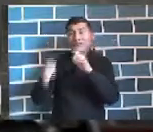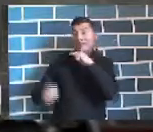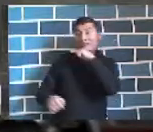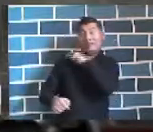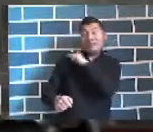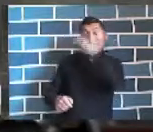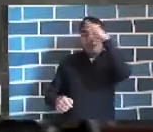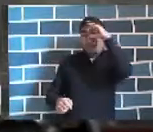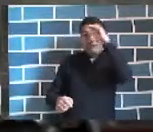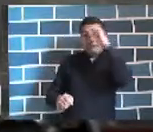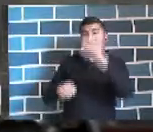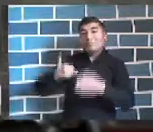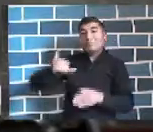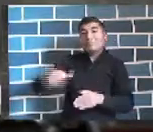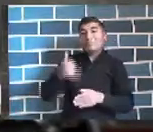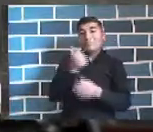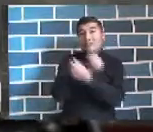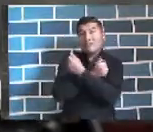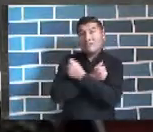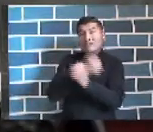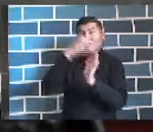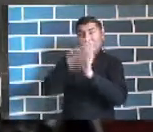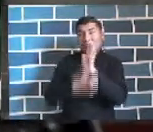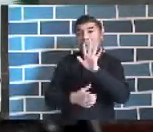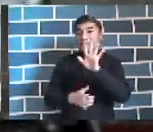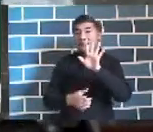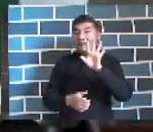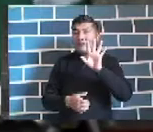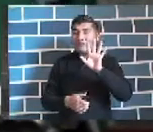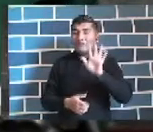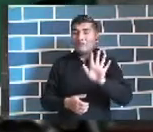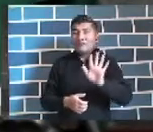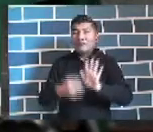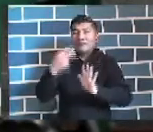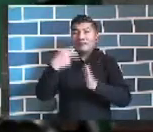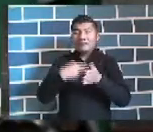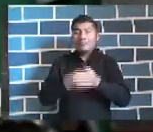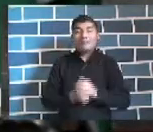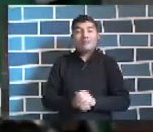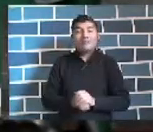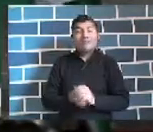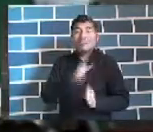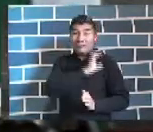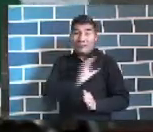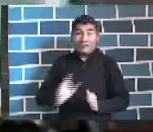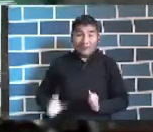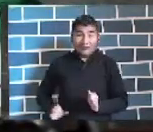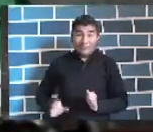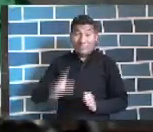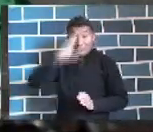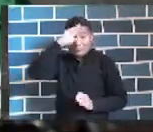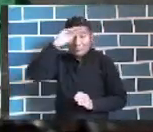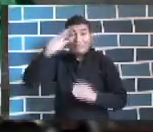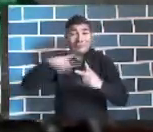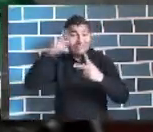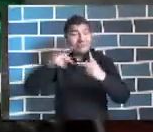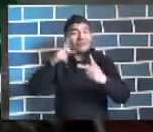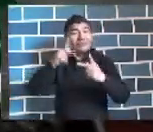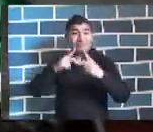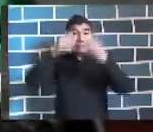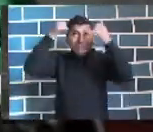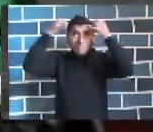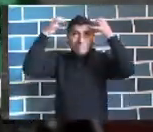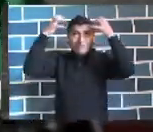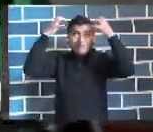hombre. Juan 19:5. Y Cristo es el hombre perfecto coronado de espinas. Y